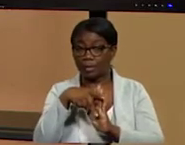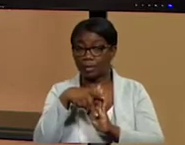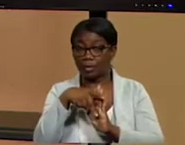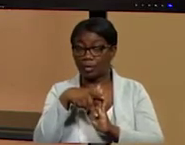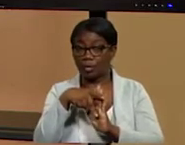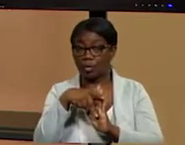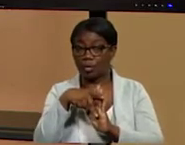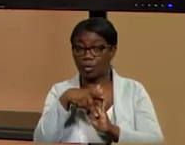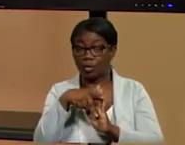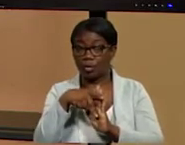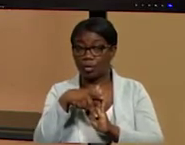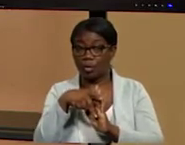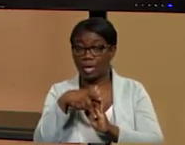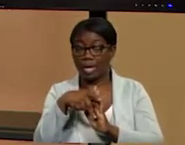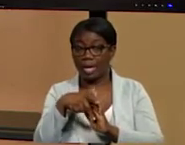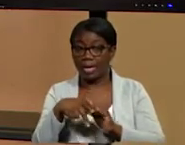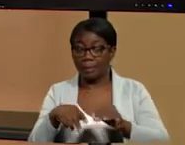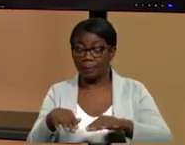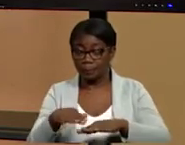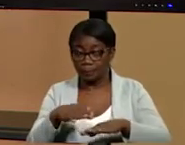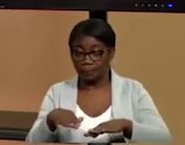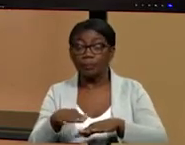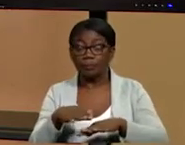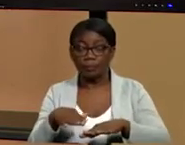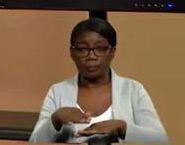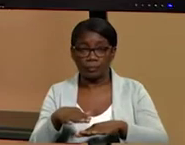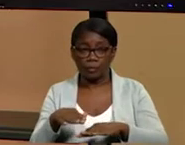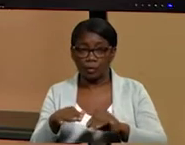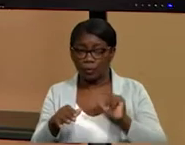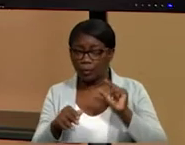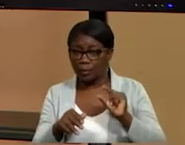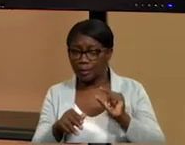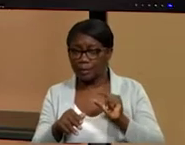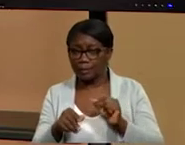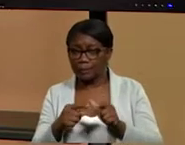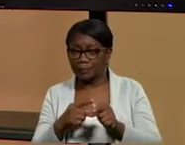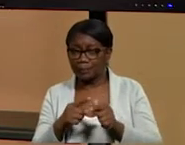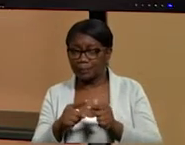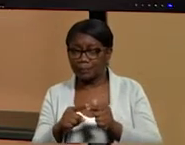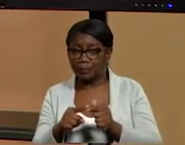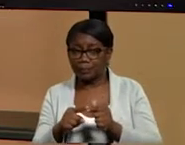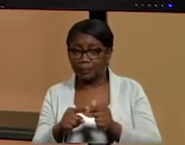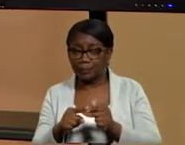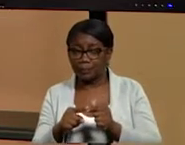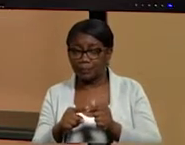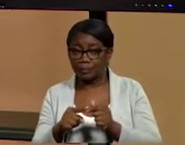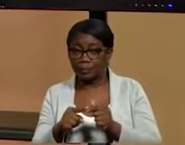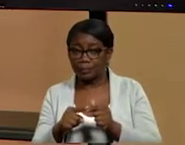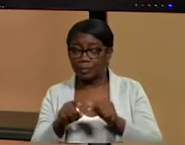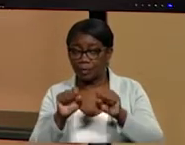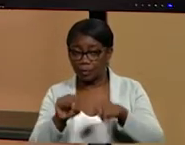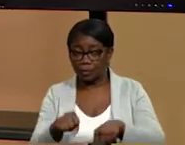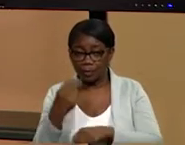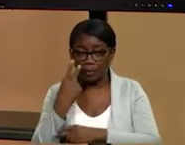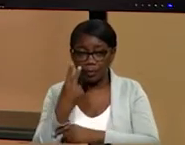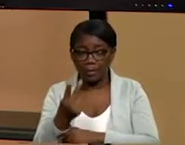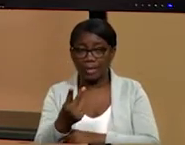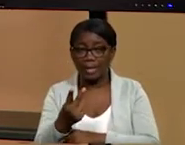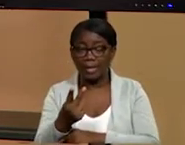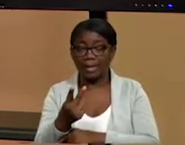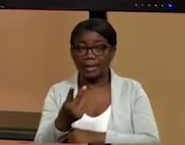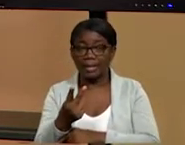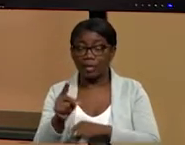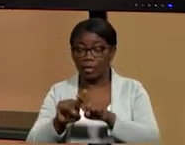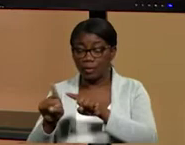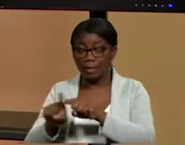una programación específica o de pronto lo podemos observar en los equipos,